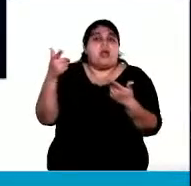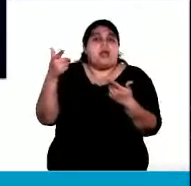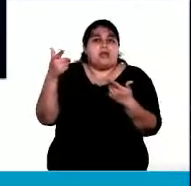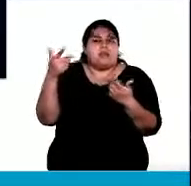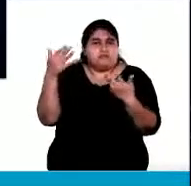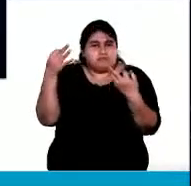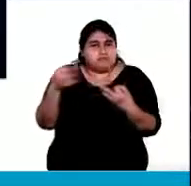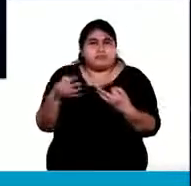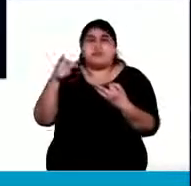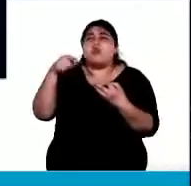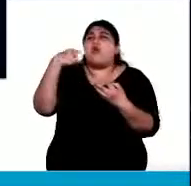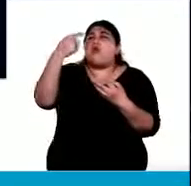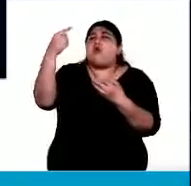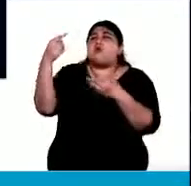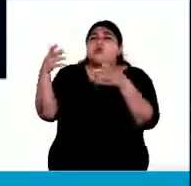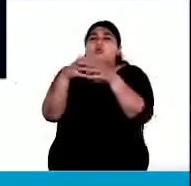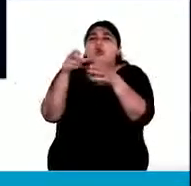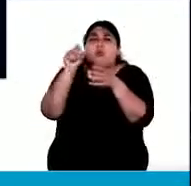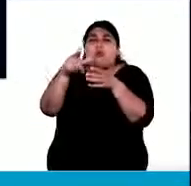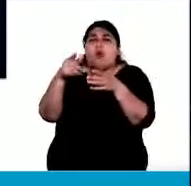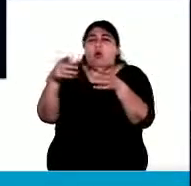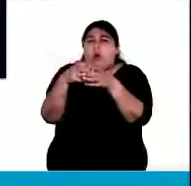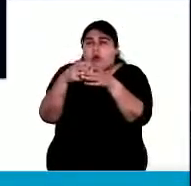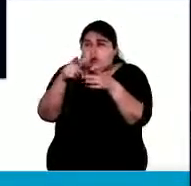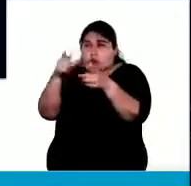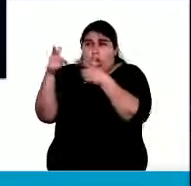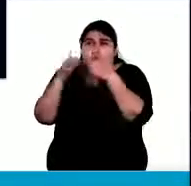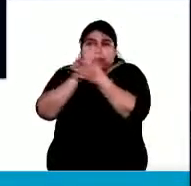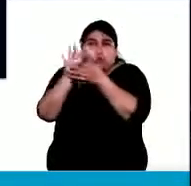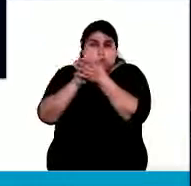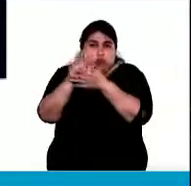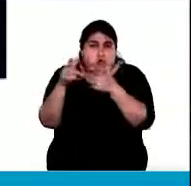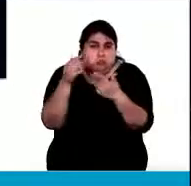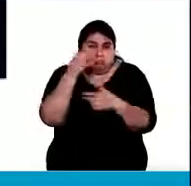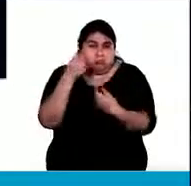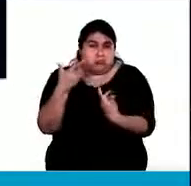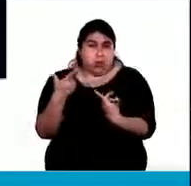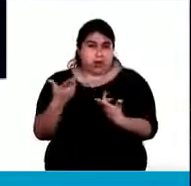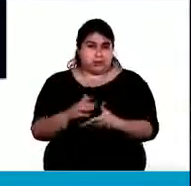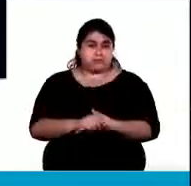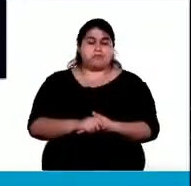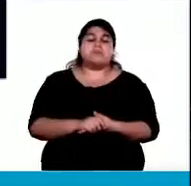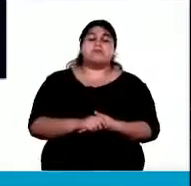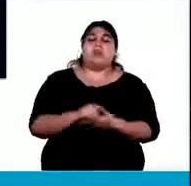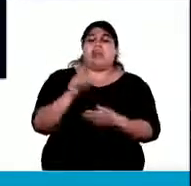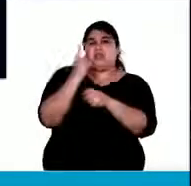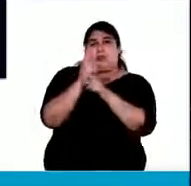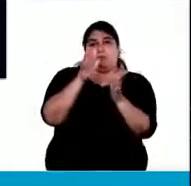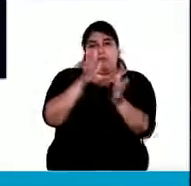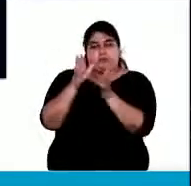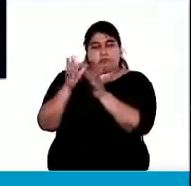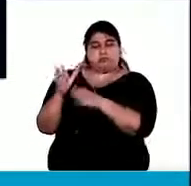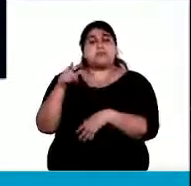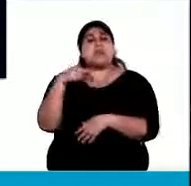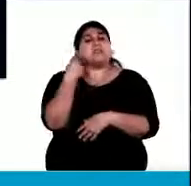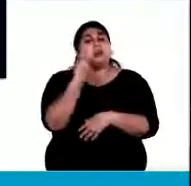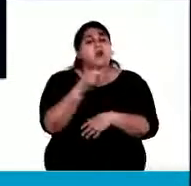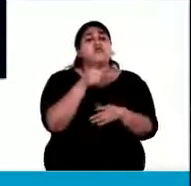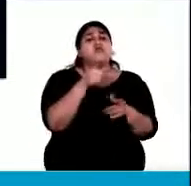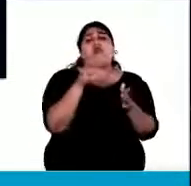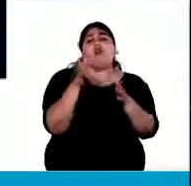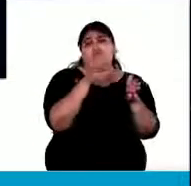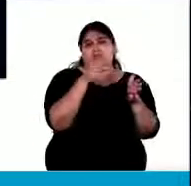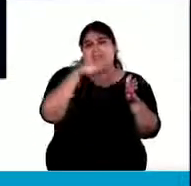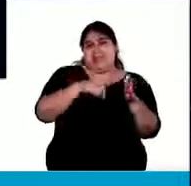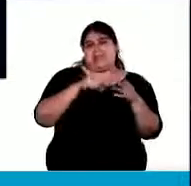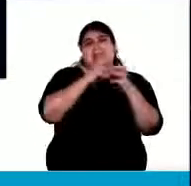en ninguno de los integrantes de su fuerza política para encontrar la solidaridad. Eso en primer lugar. En segundo lugar, en esta